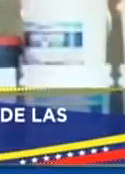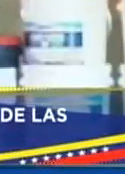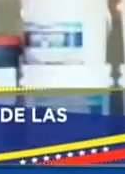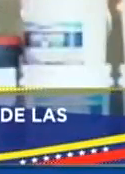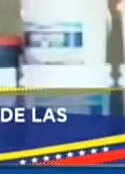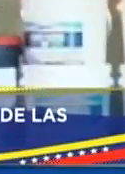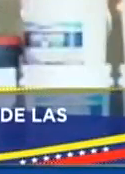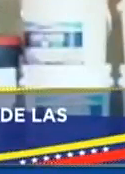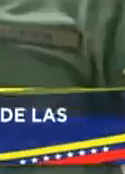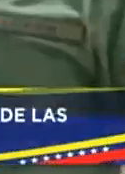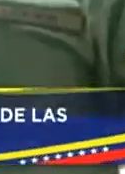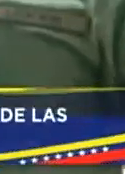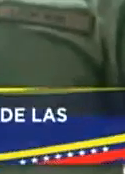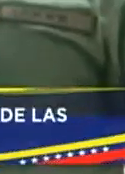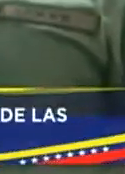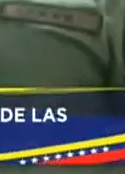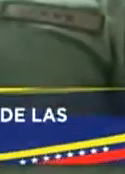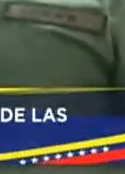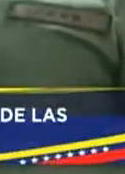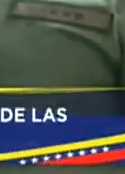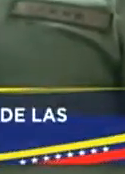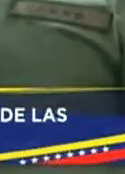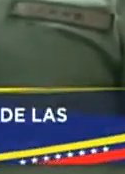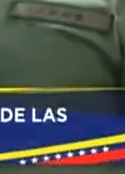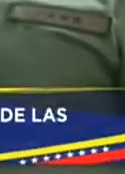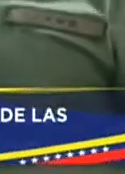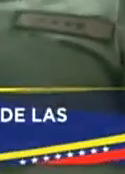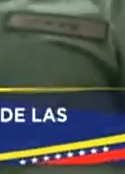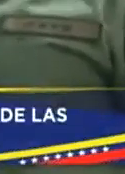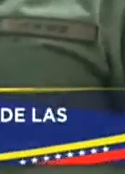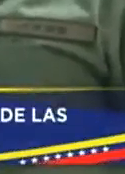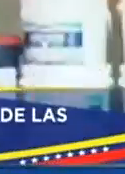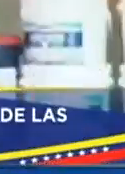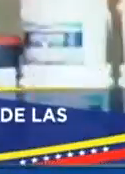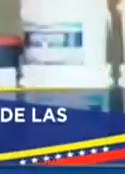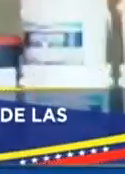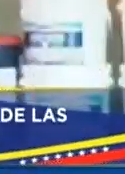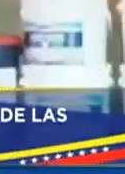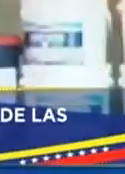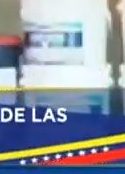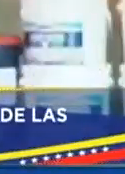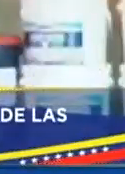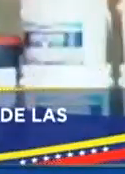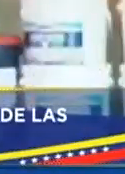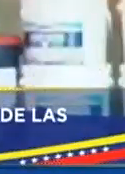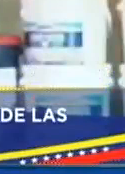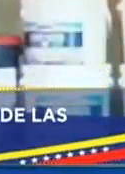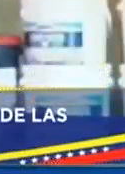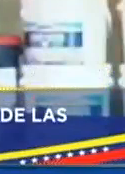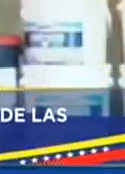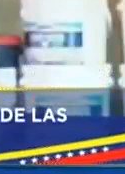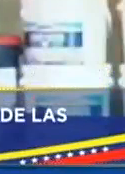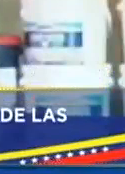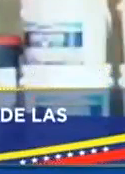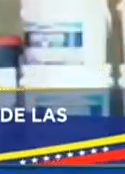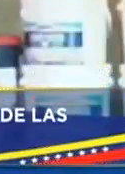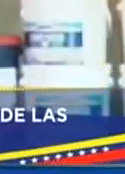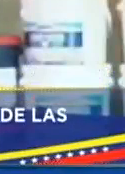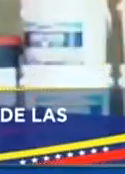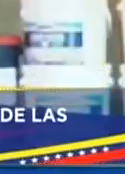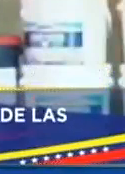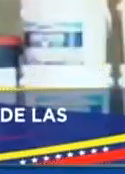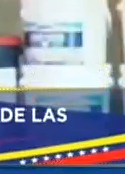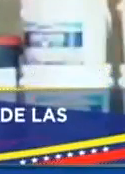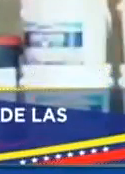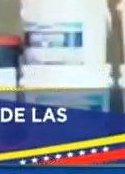Villamizar Gómez, comandante de la Zona de Defensa Integral La Guaira. Mira, ya lo aplauden, ¿vale? Ya te quieren en La